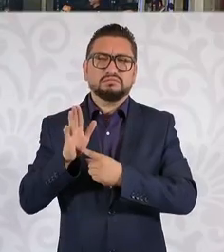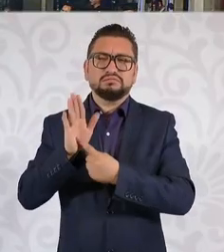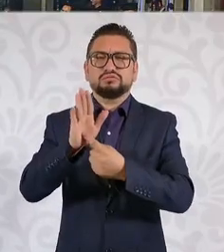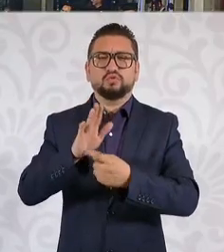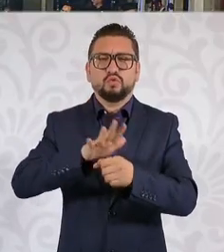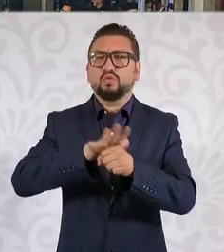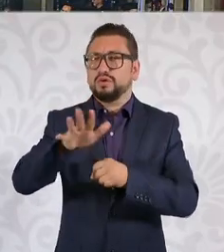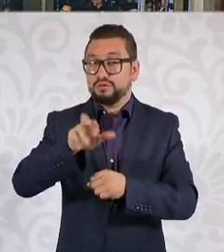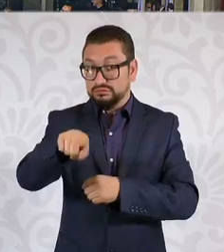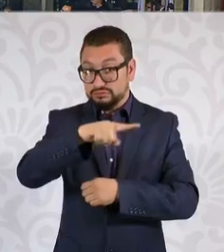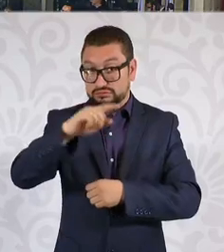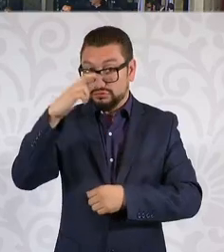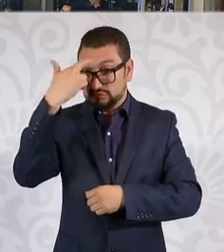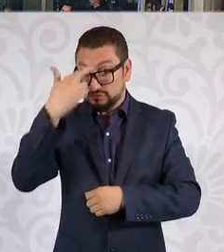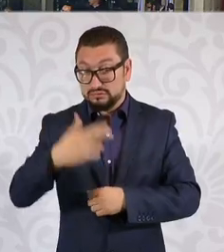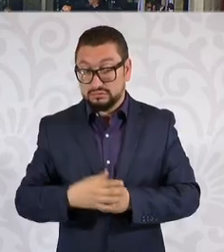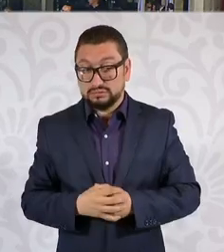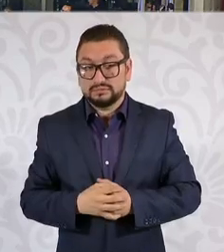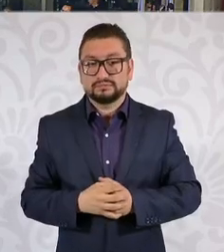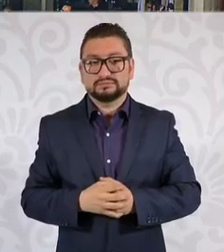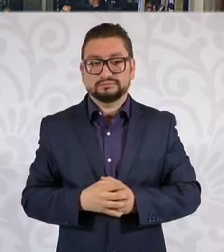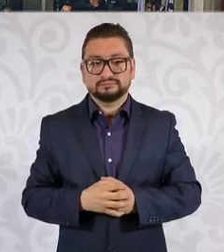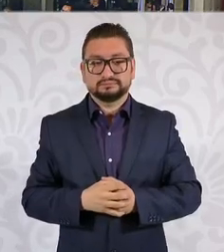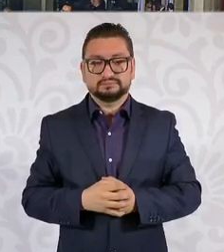¿Se acuerdan de la